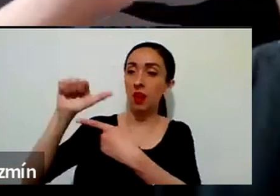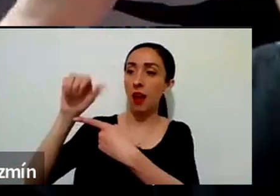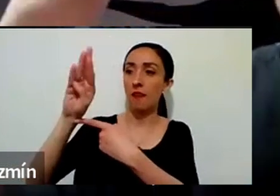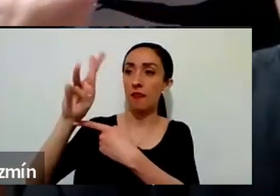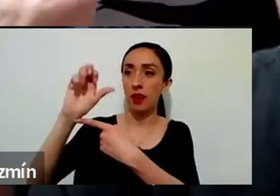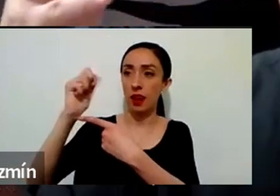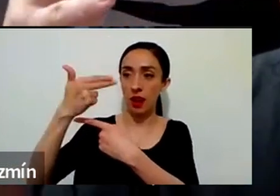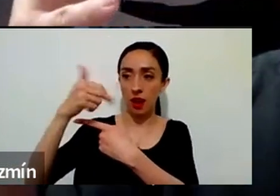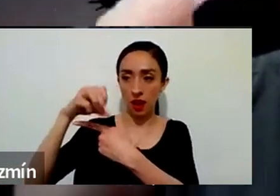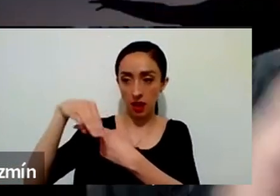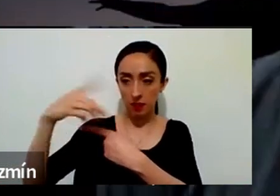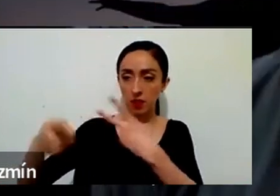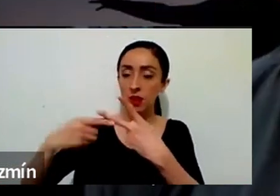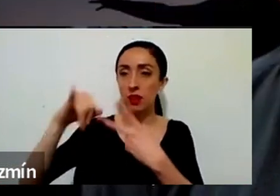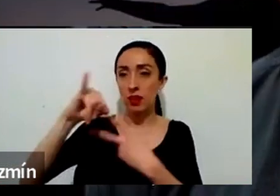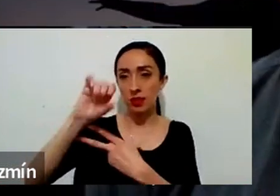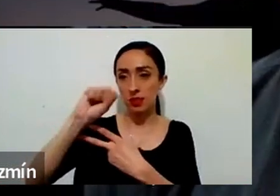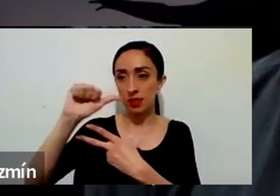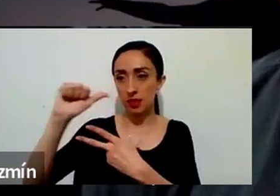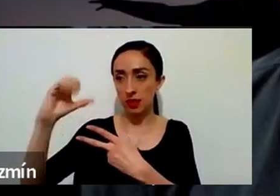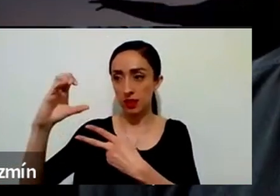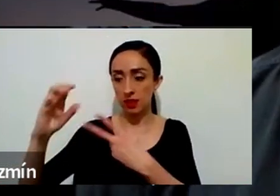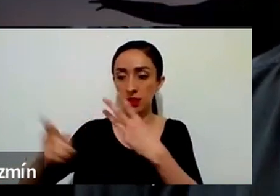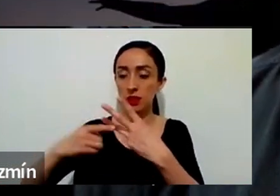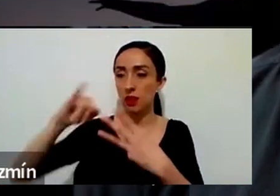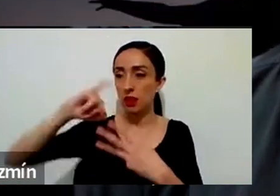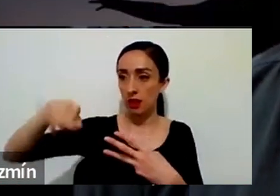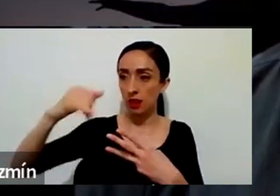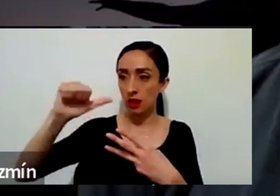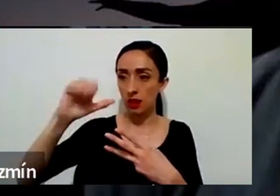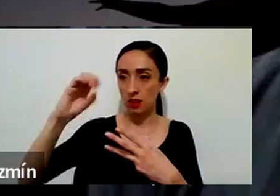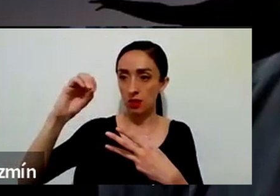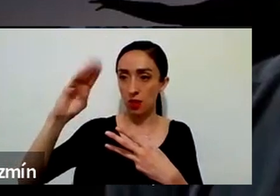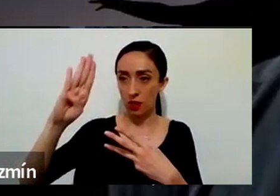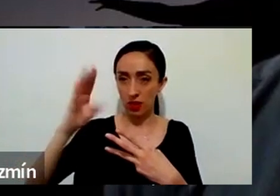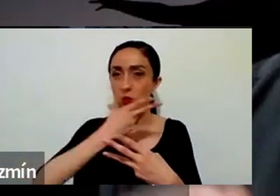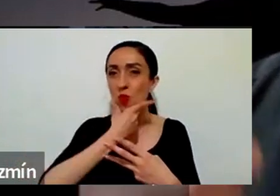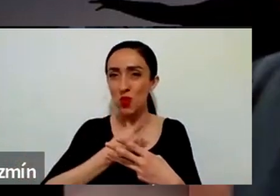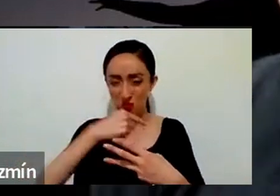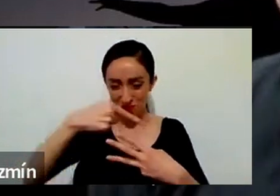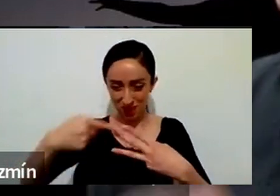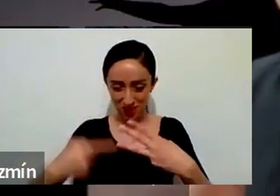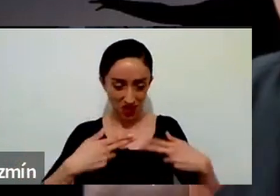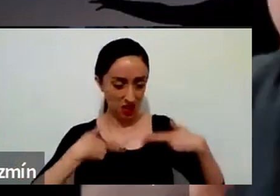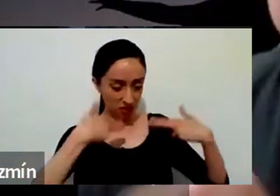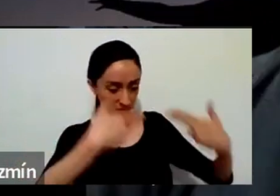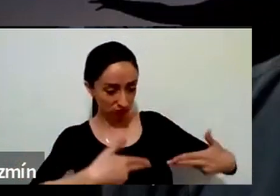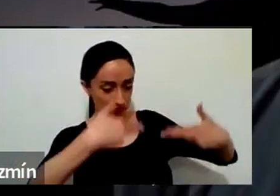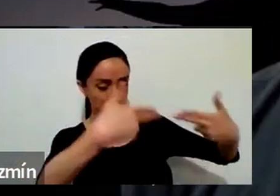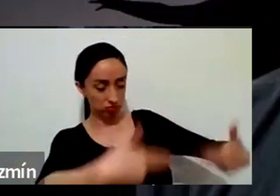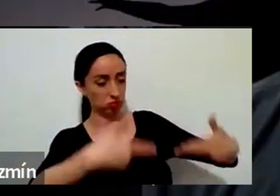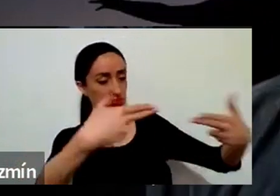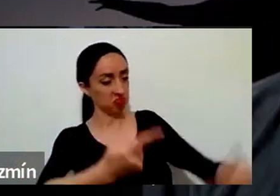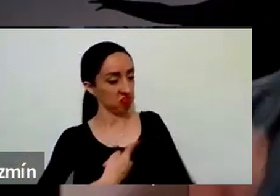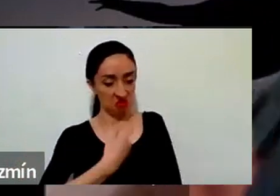Moisés se tapó la cara porque tuvo miedo. Pero el Señor le dijo, he visto la opresión